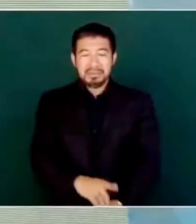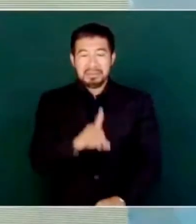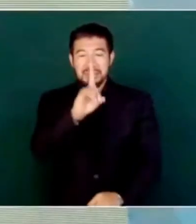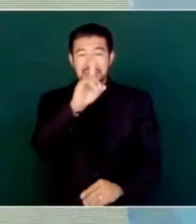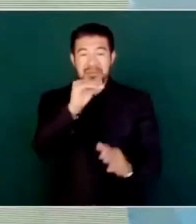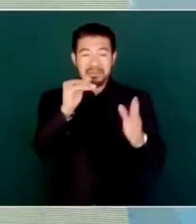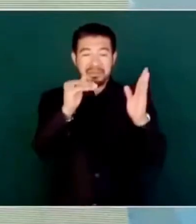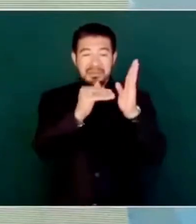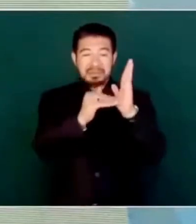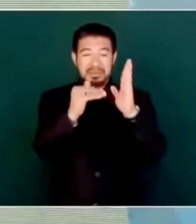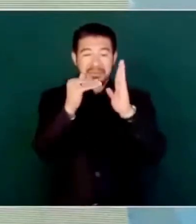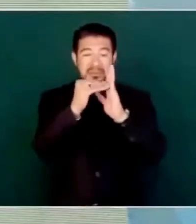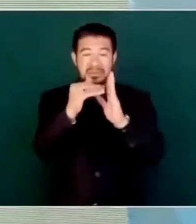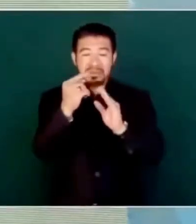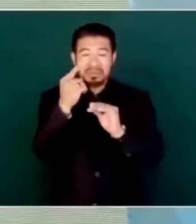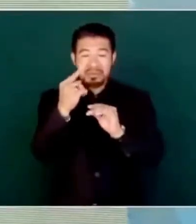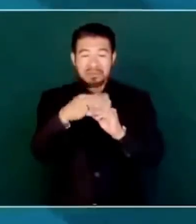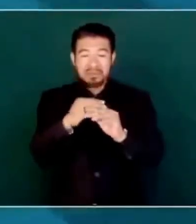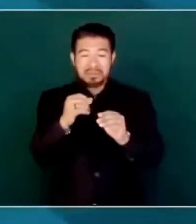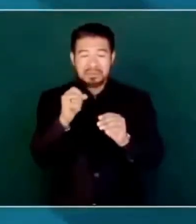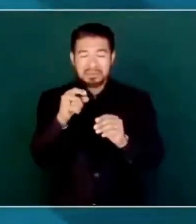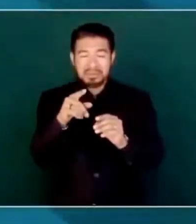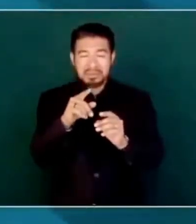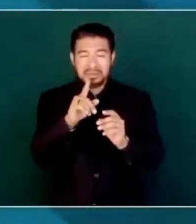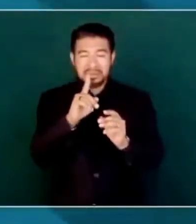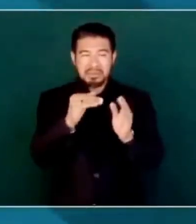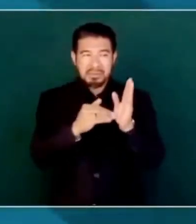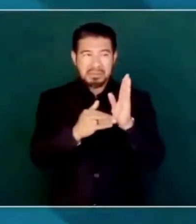$1.000.000. Y hubo uno, ahí lo cuento en el libro, más